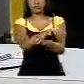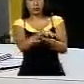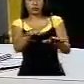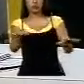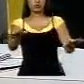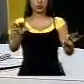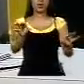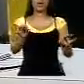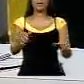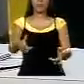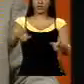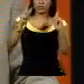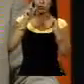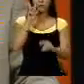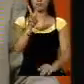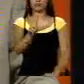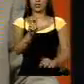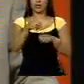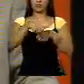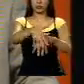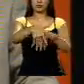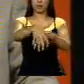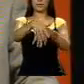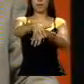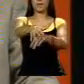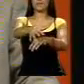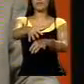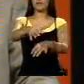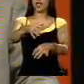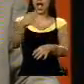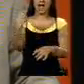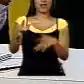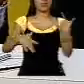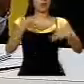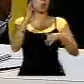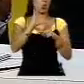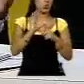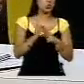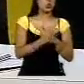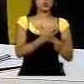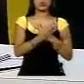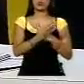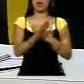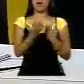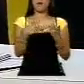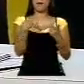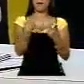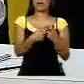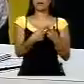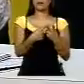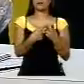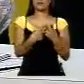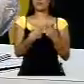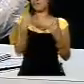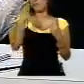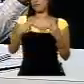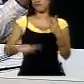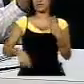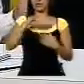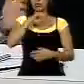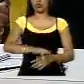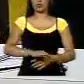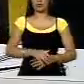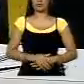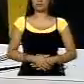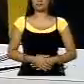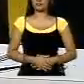pasamos hasta el momento, pues, del bicentenario, el Caracazo, el gobierno de Pérez Jiménez, bueno,